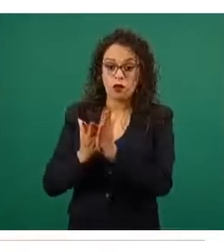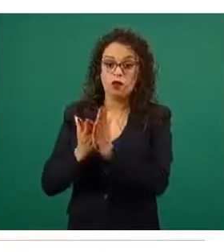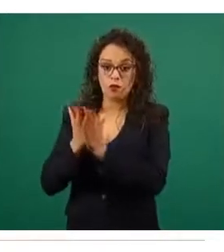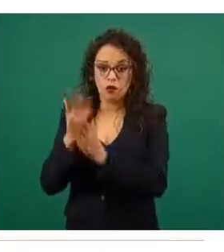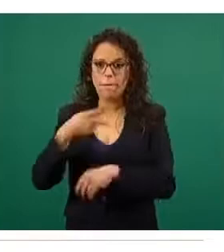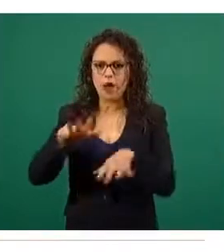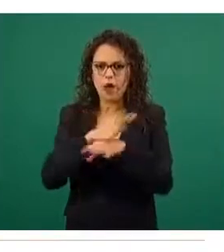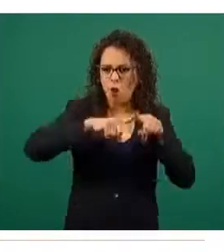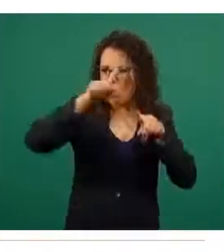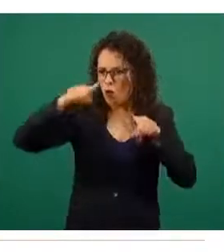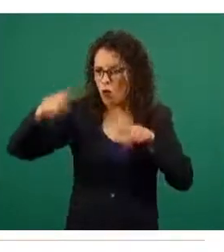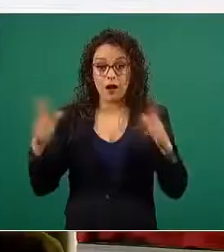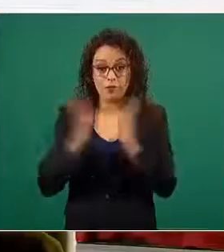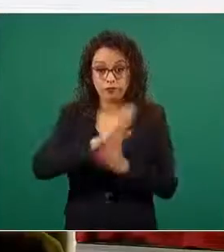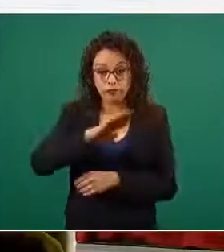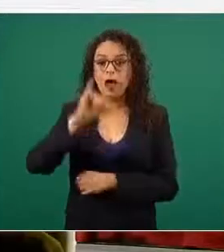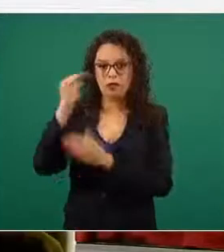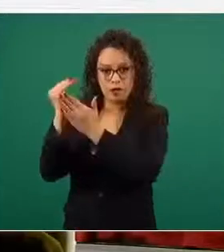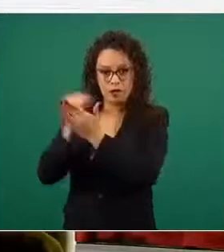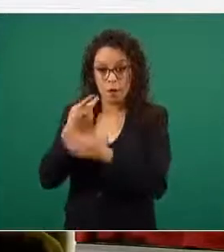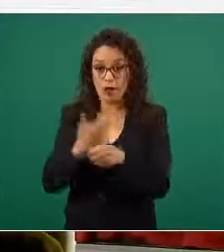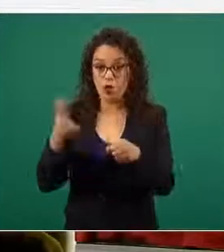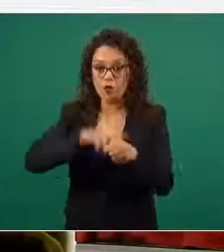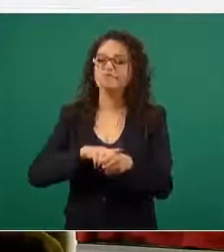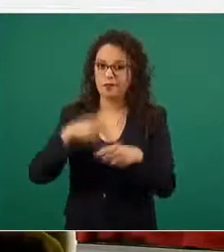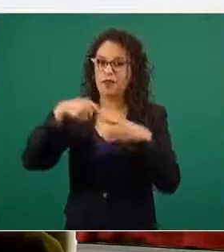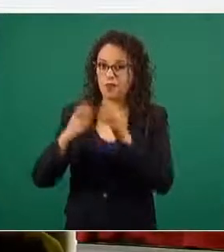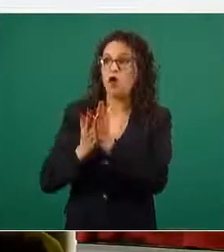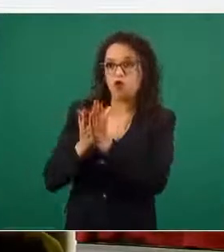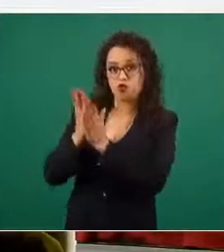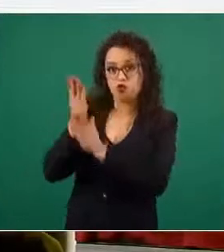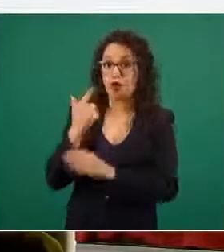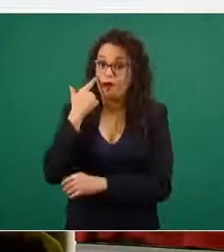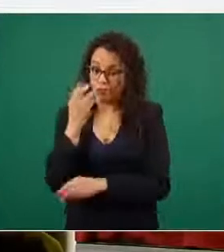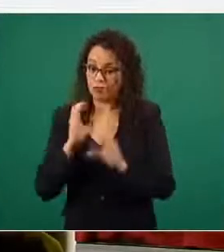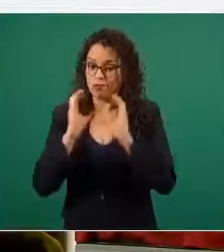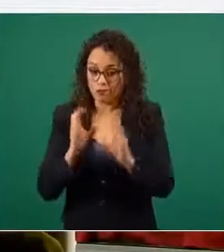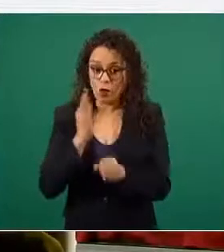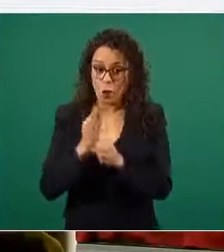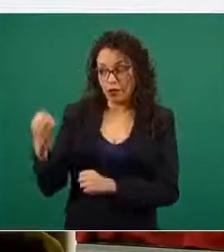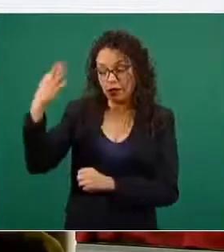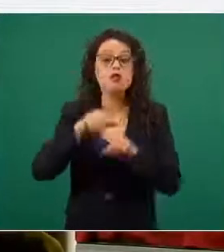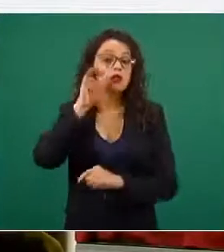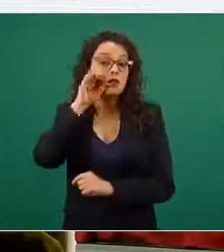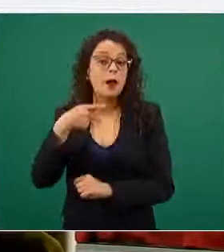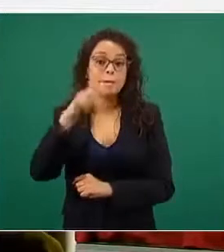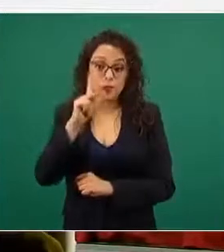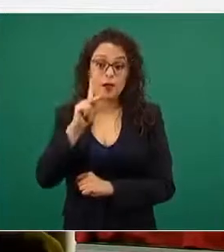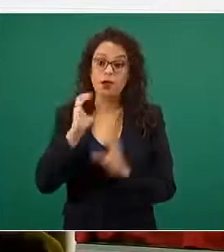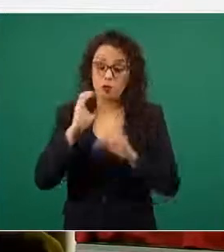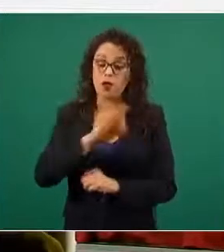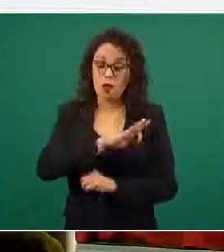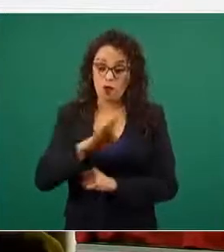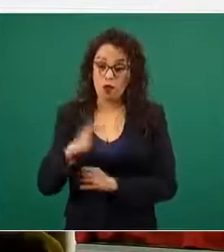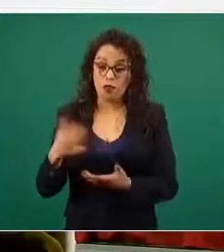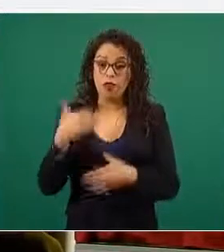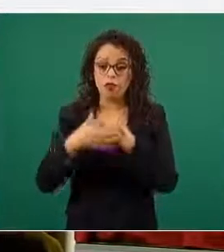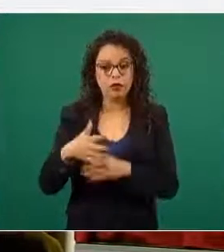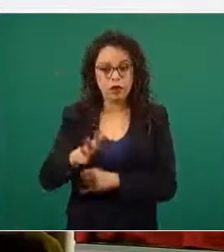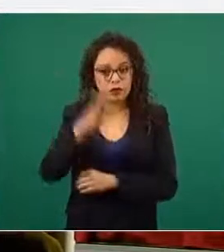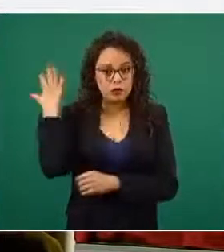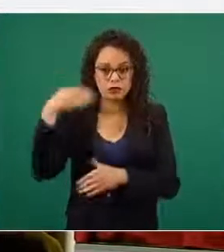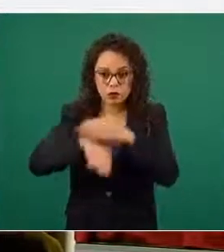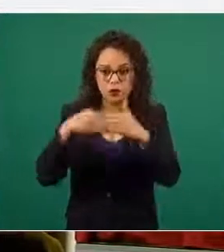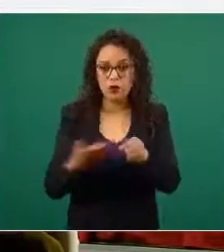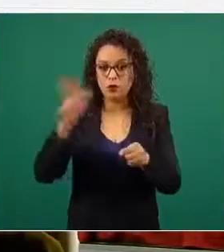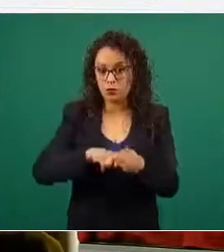Las defunciones sí van en descenso. La siguiente, pero la hospitalización va en ascenso. Entonces precaución también en Nuevo León, está en semáforo naranja, pero precaución porque la hospitalización va rápidamente en ascenso